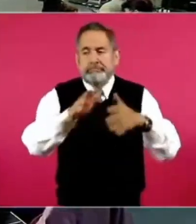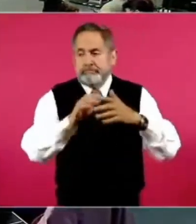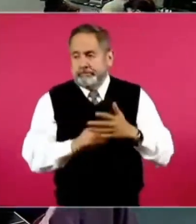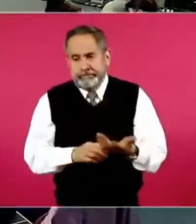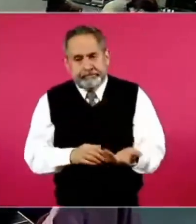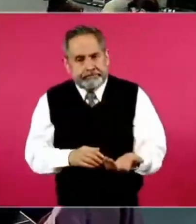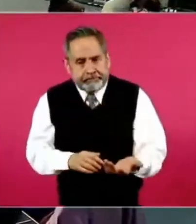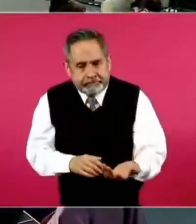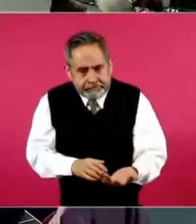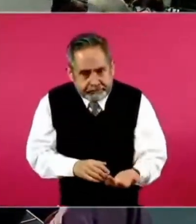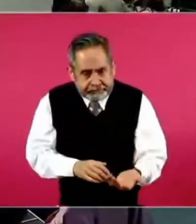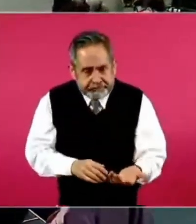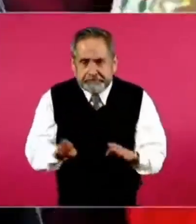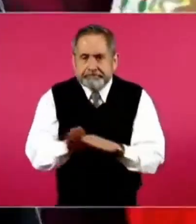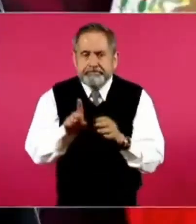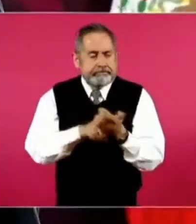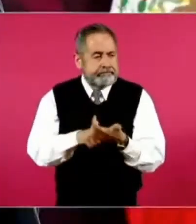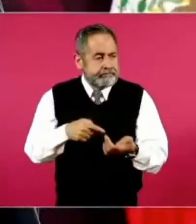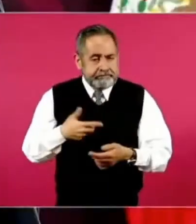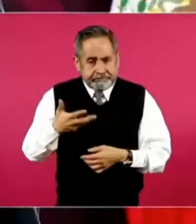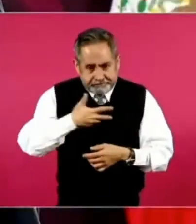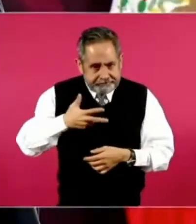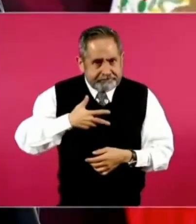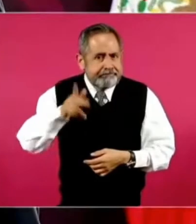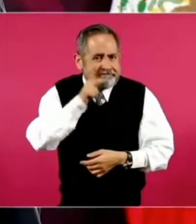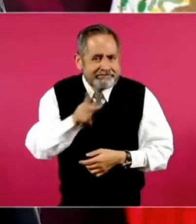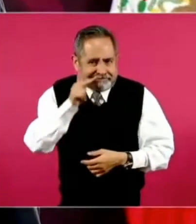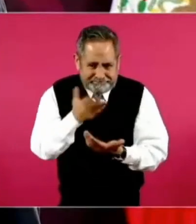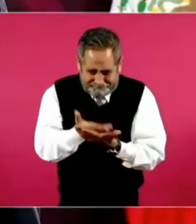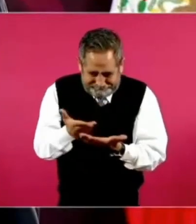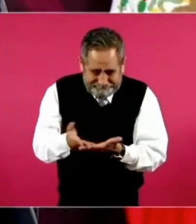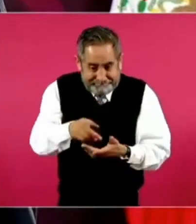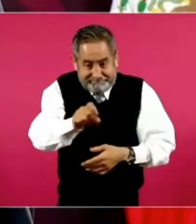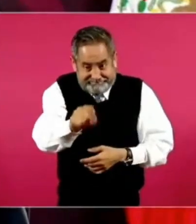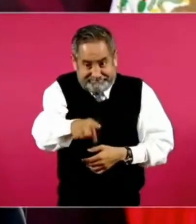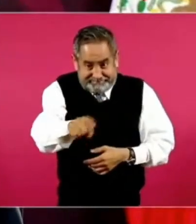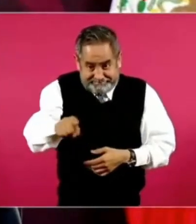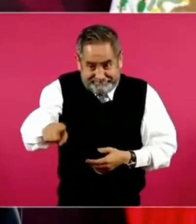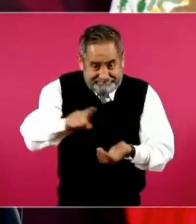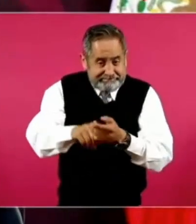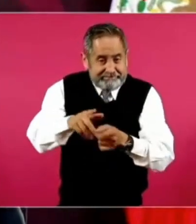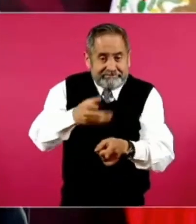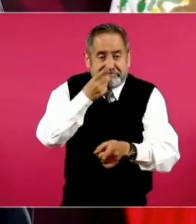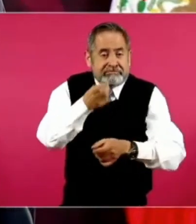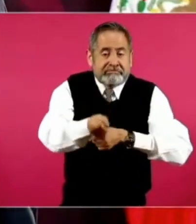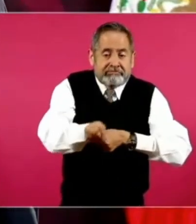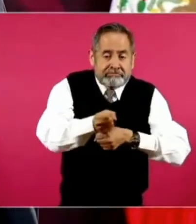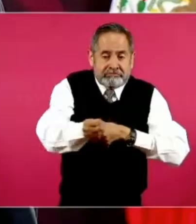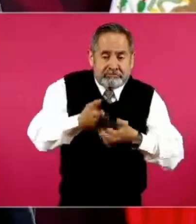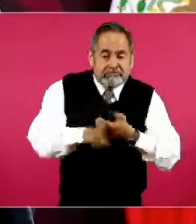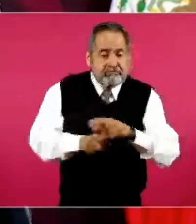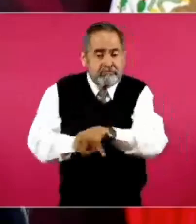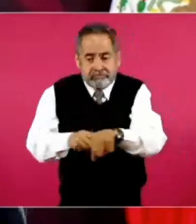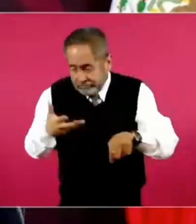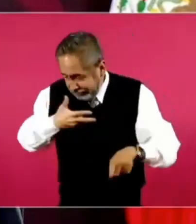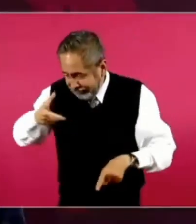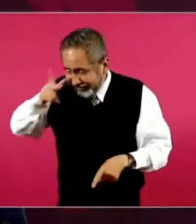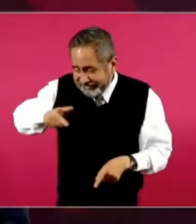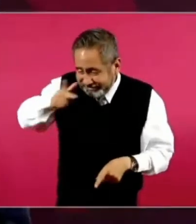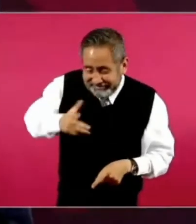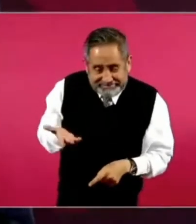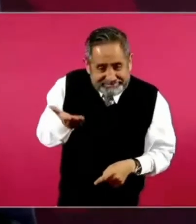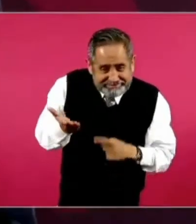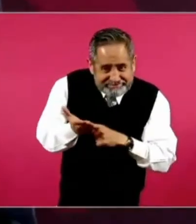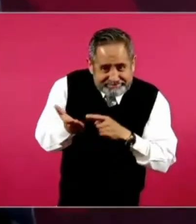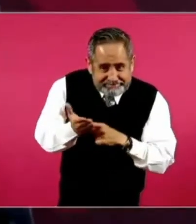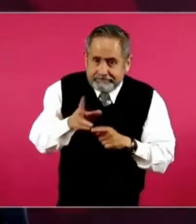y existiendo pruebas de que esos que argumentaron que habían sido torturados,